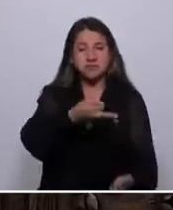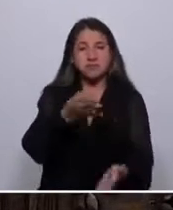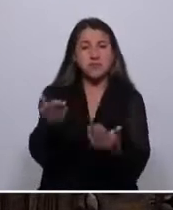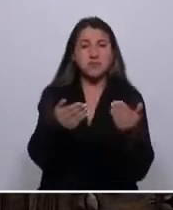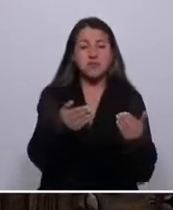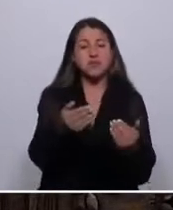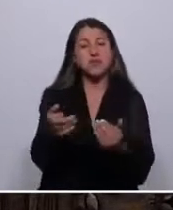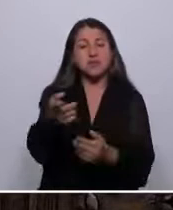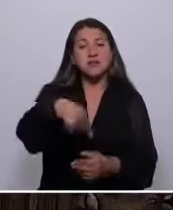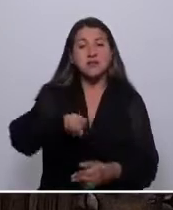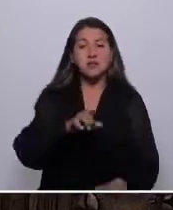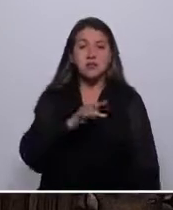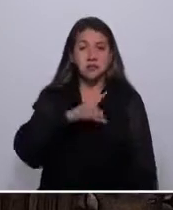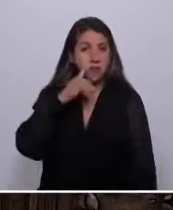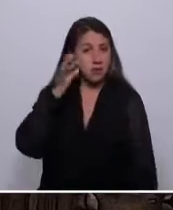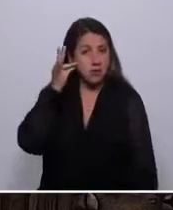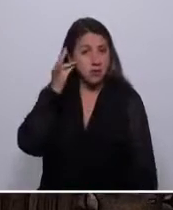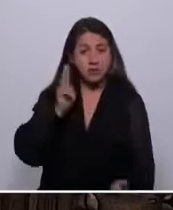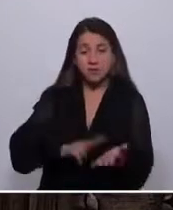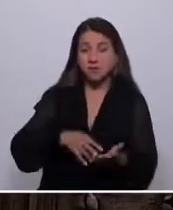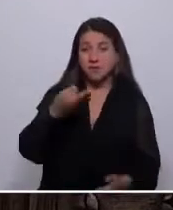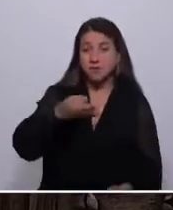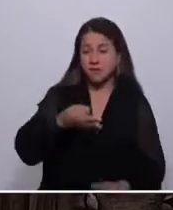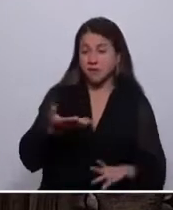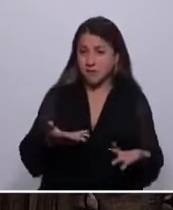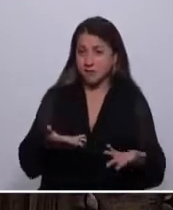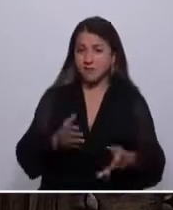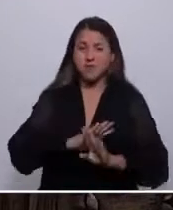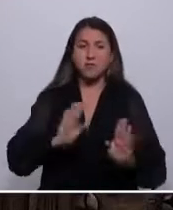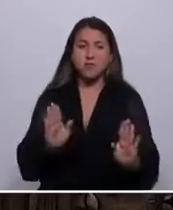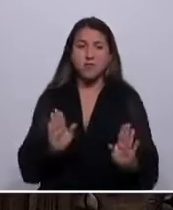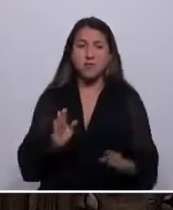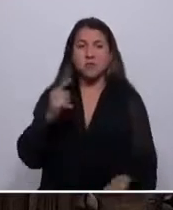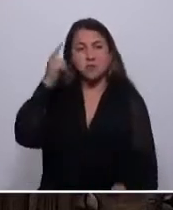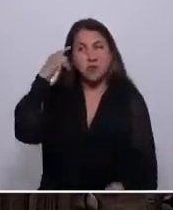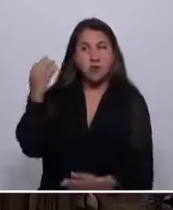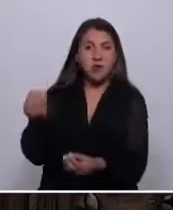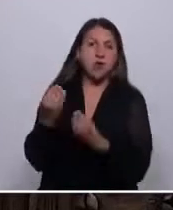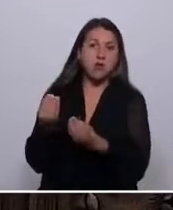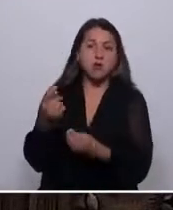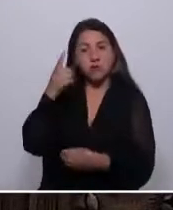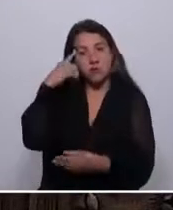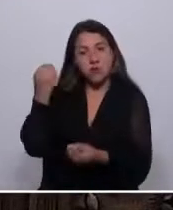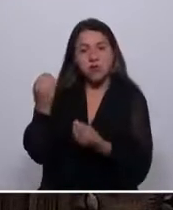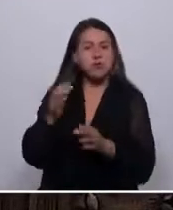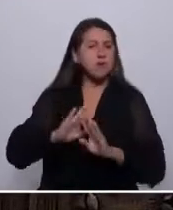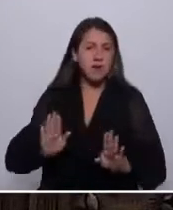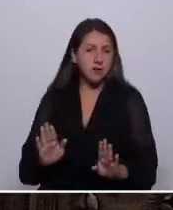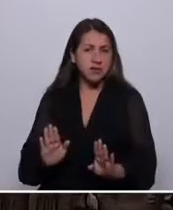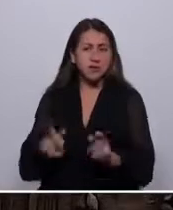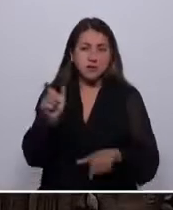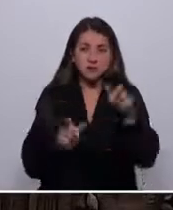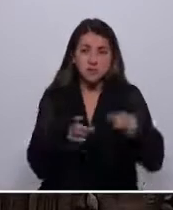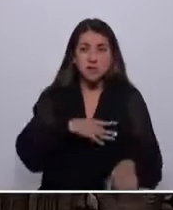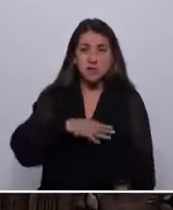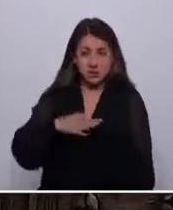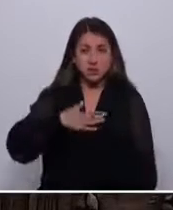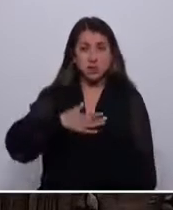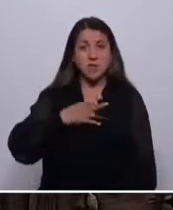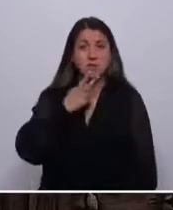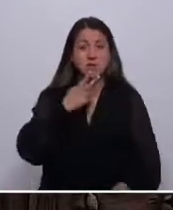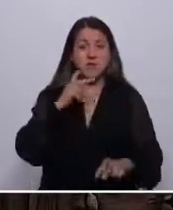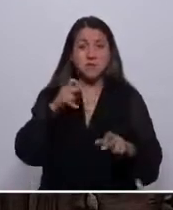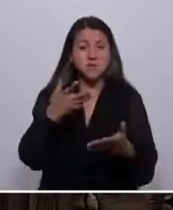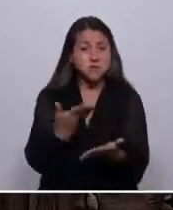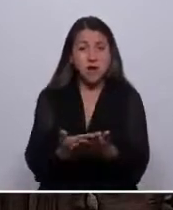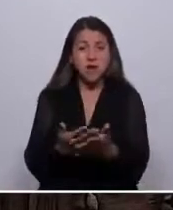y chilenas. Lo cierto es que basta el sentido común para darnos cuenta que los chilenos queremos vivir en paz junto